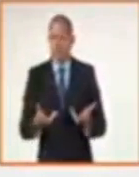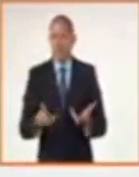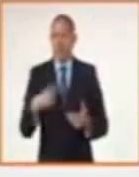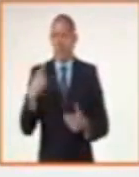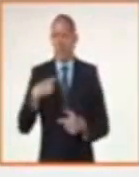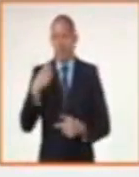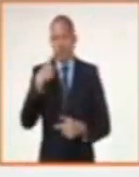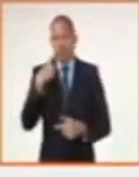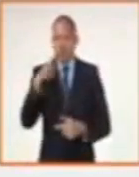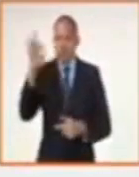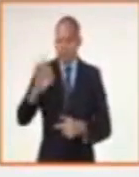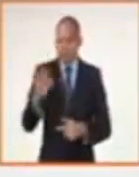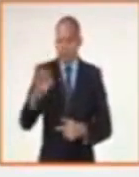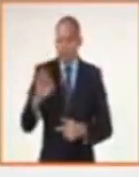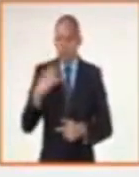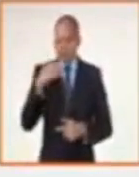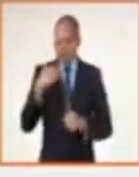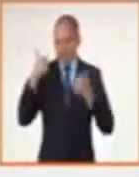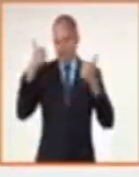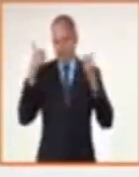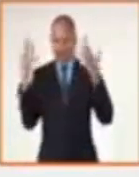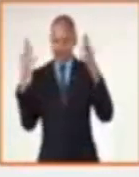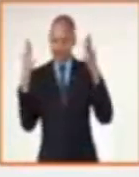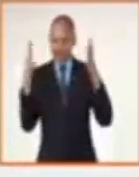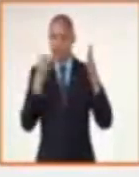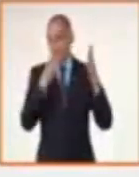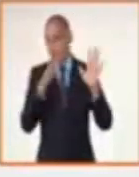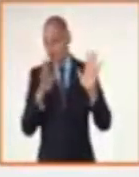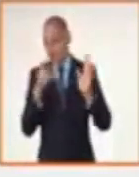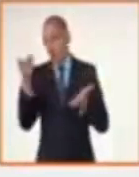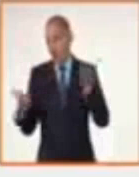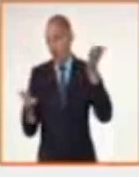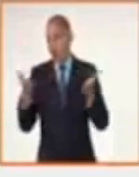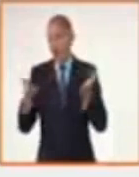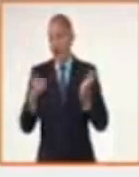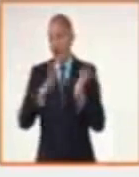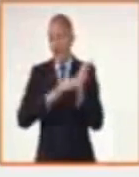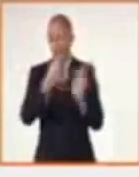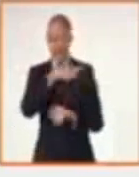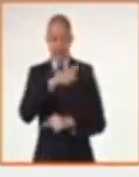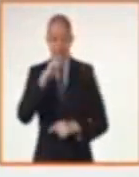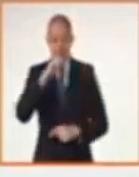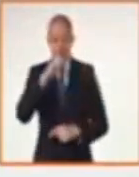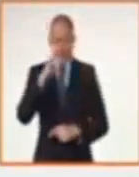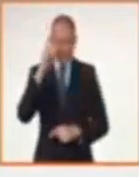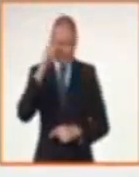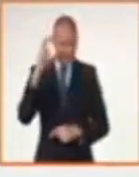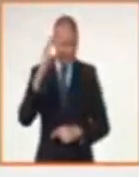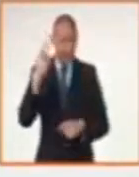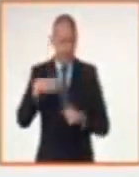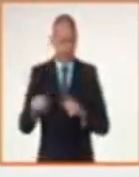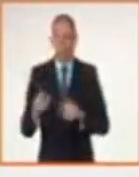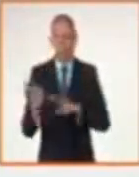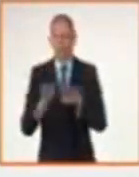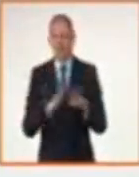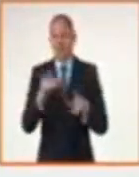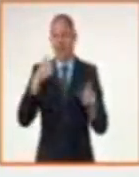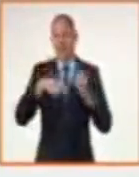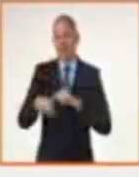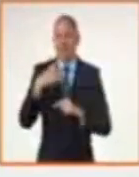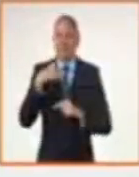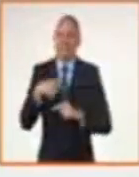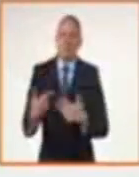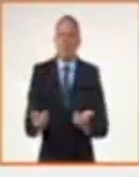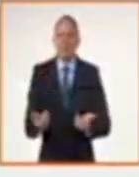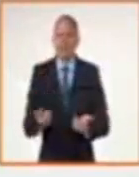esos porciento, comparándolo con lo que pasó en noviembre, pero también hay otra lectura. Este tipo de elección en el mundo